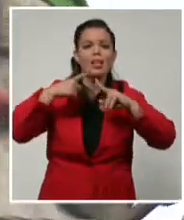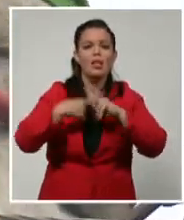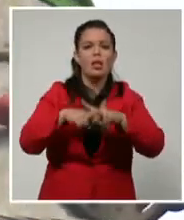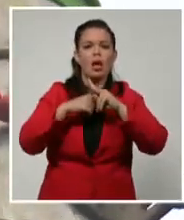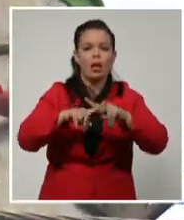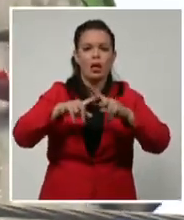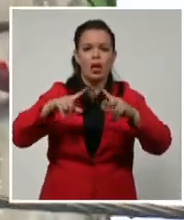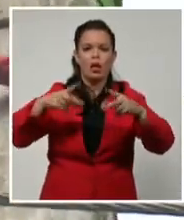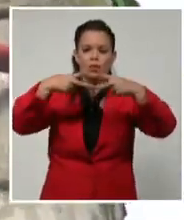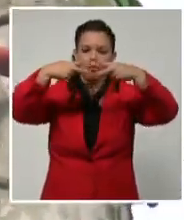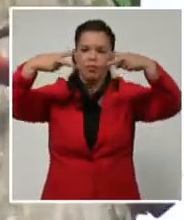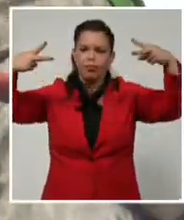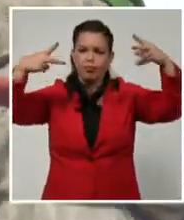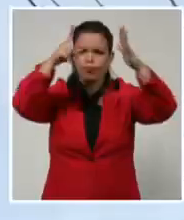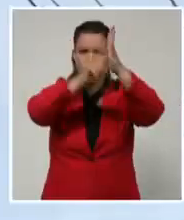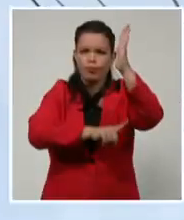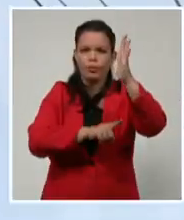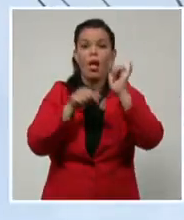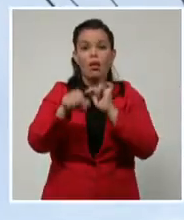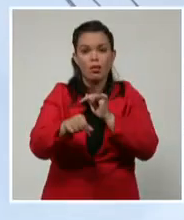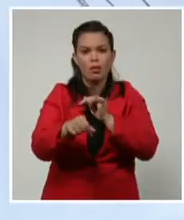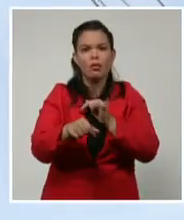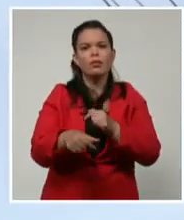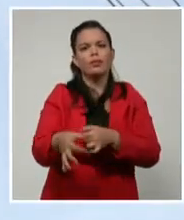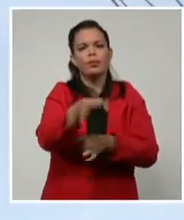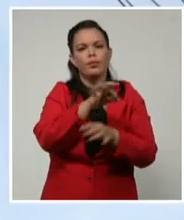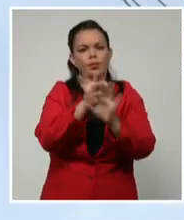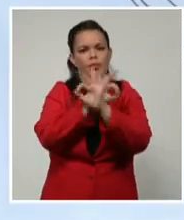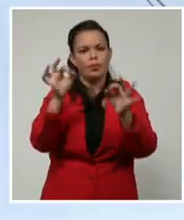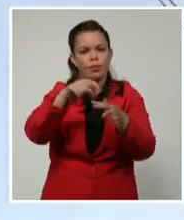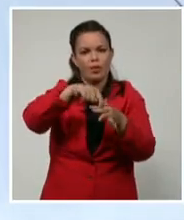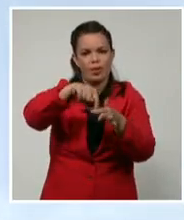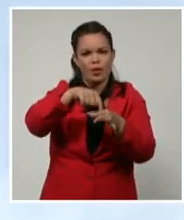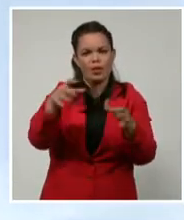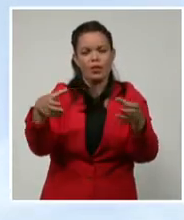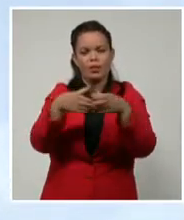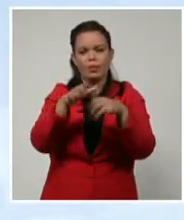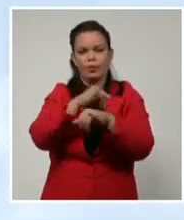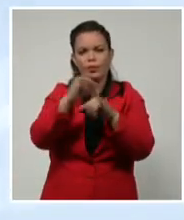en la isla dagoberto consuegra sistema informativo de la televisión cubana